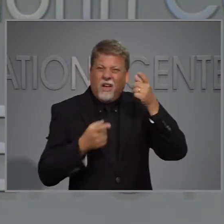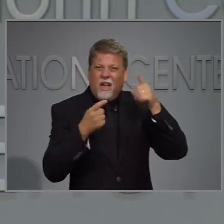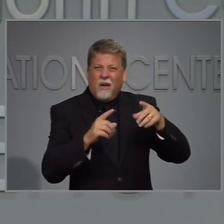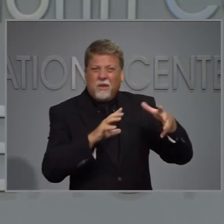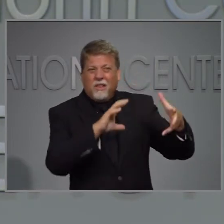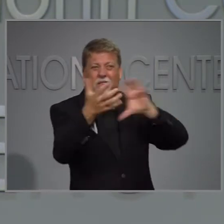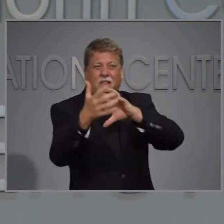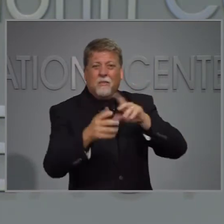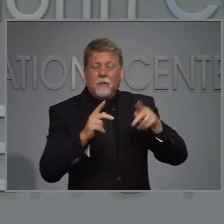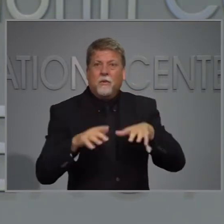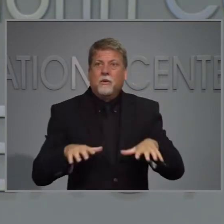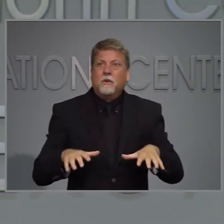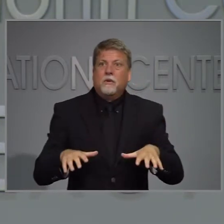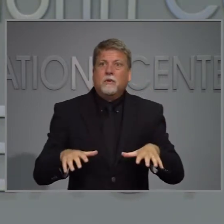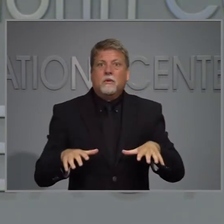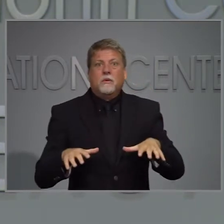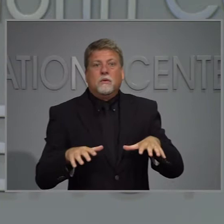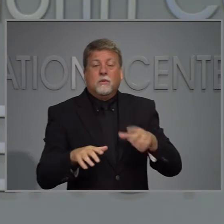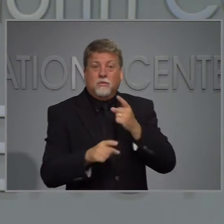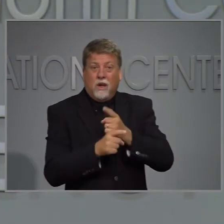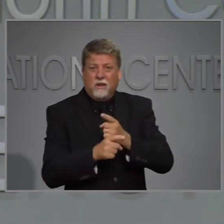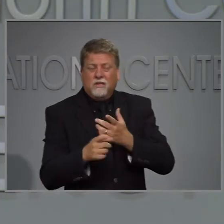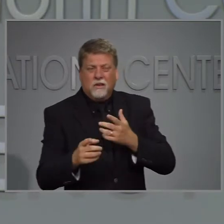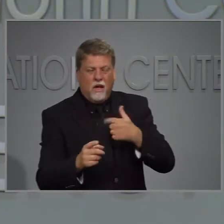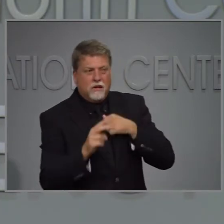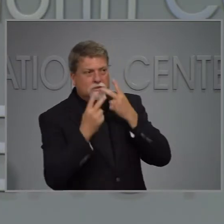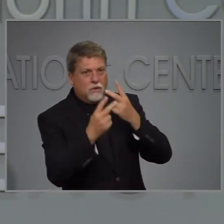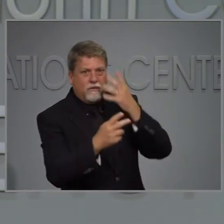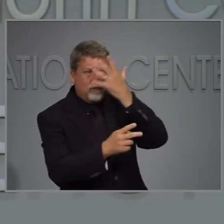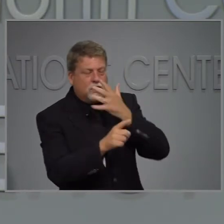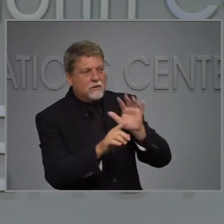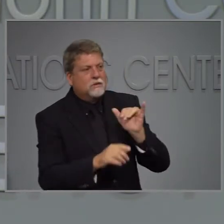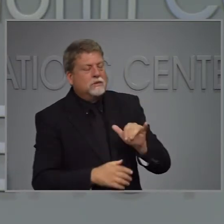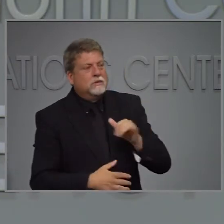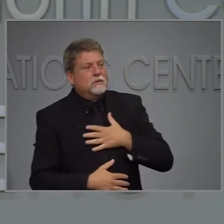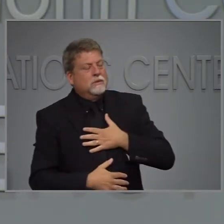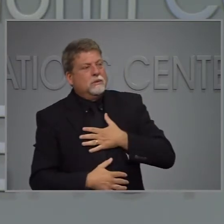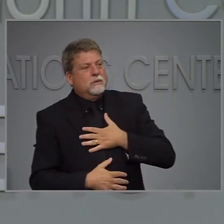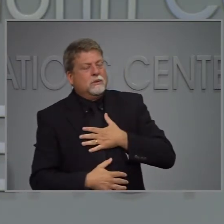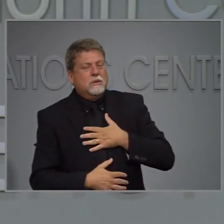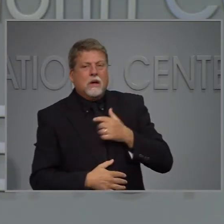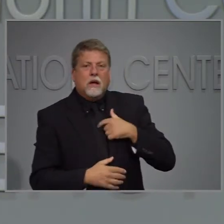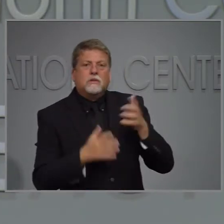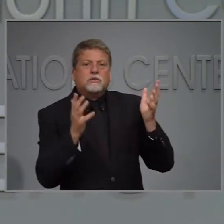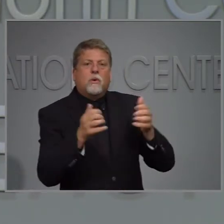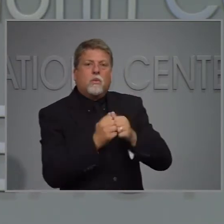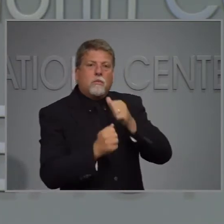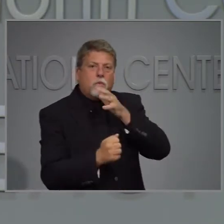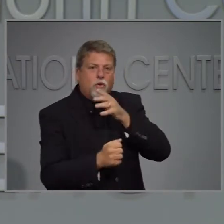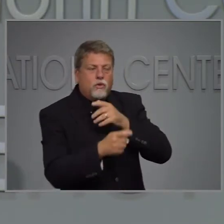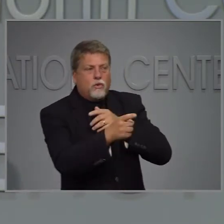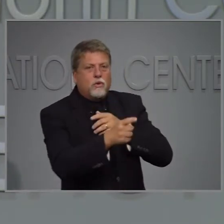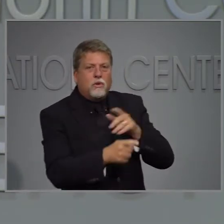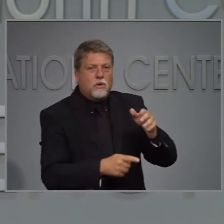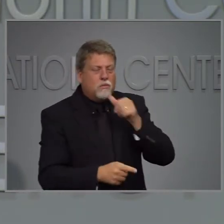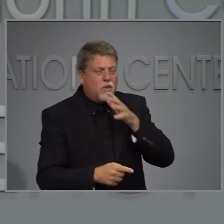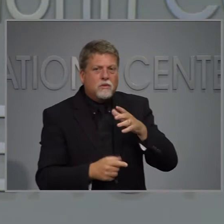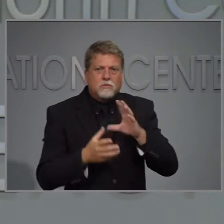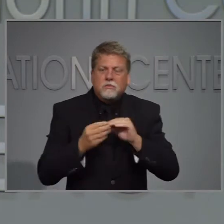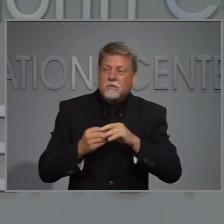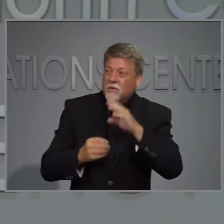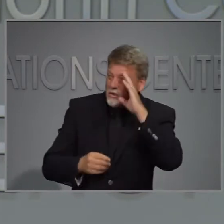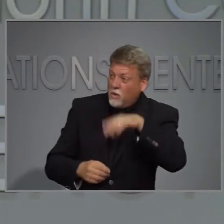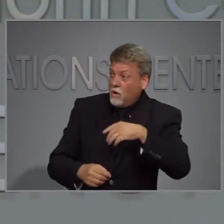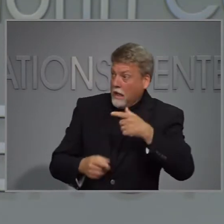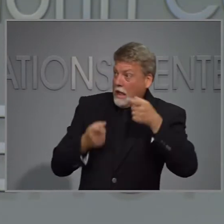esperanza familiar que brilla cada vez que los de Carolina del Norte enfrentan un desafío. Una mamá me dijo que ella